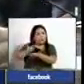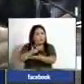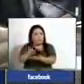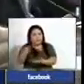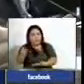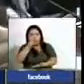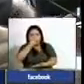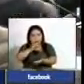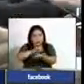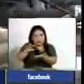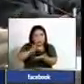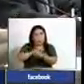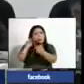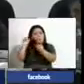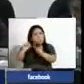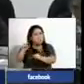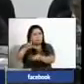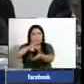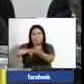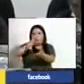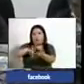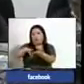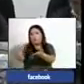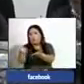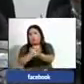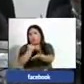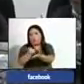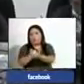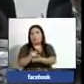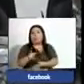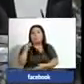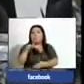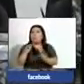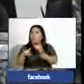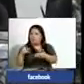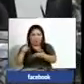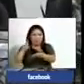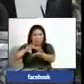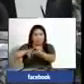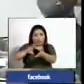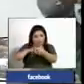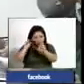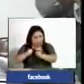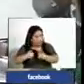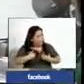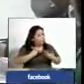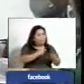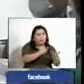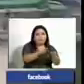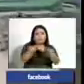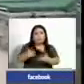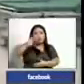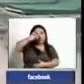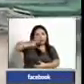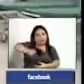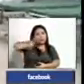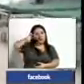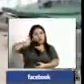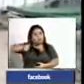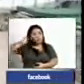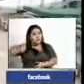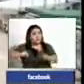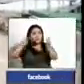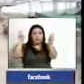consumo se les pueda exonerar de impuestos y aranceles a fin de garantizar el abastecimiento durante los meses mientras dure